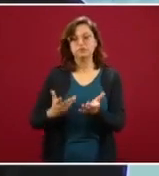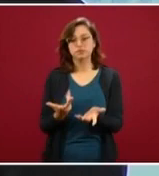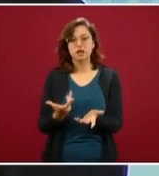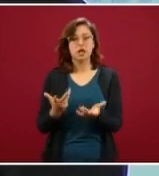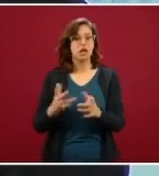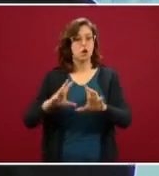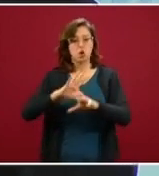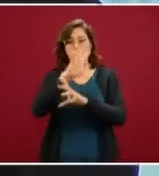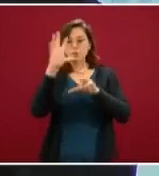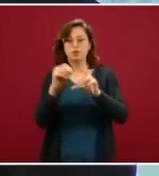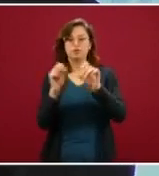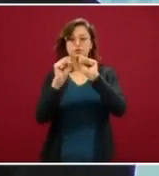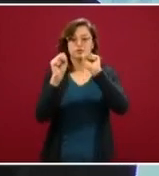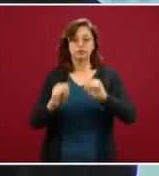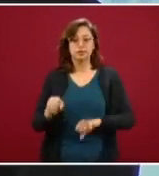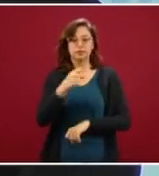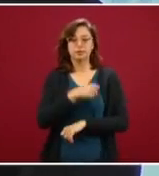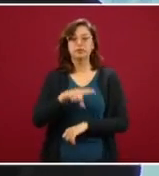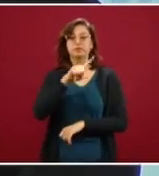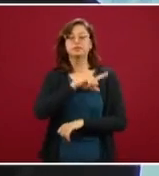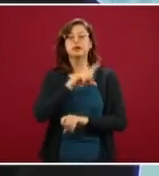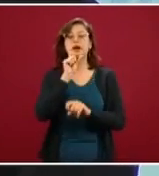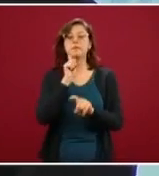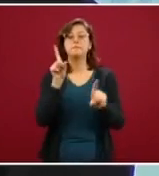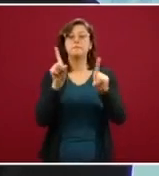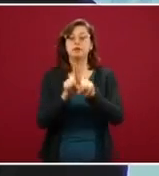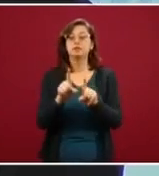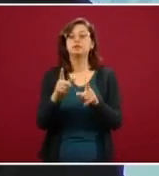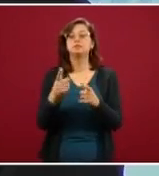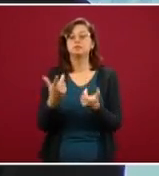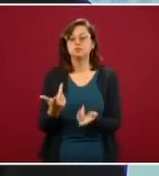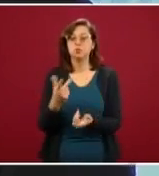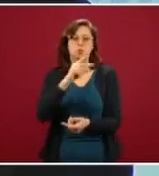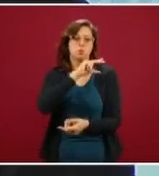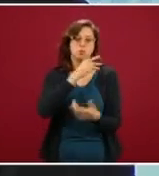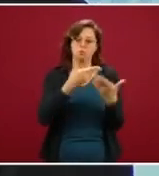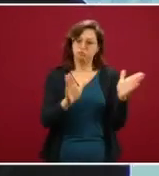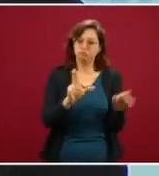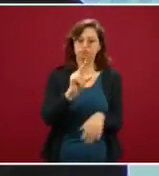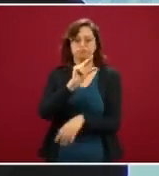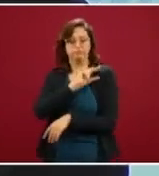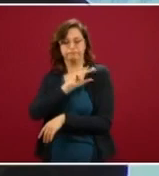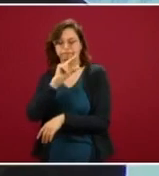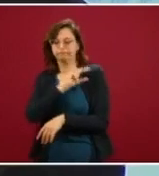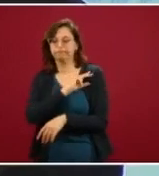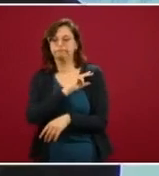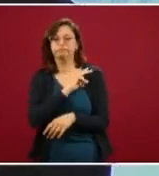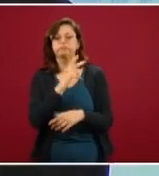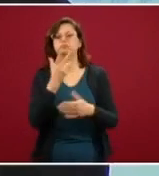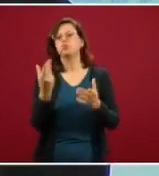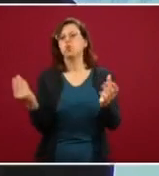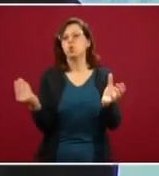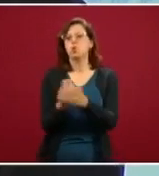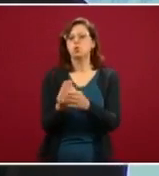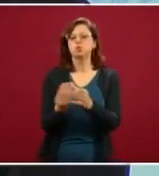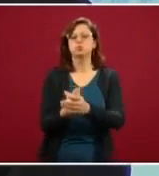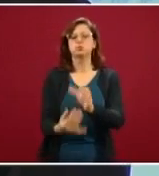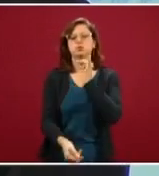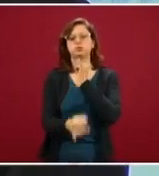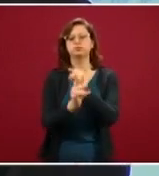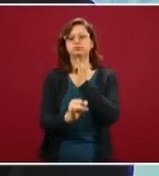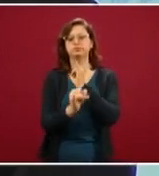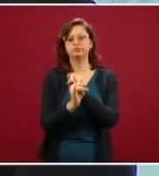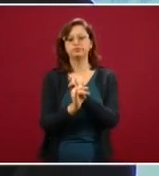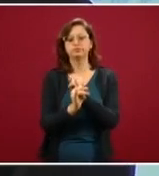para todo el sector salud y también para los proveedores privados que existen en el país, este curso en línea que